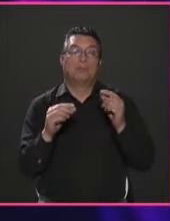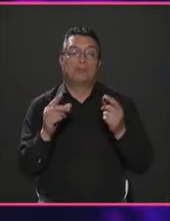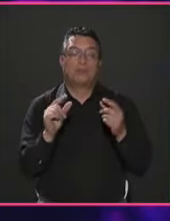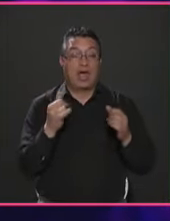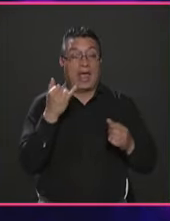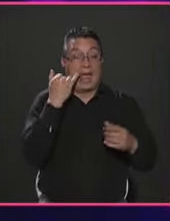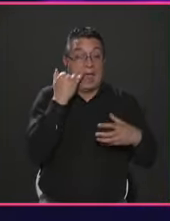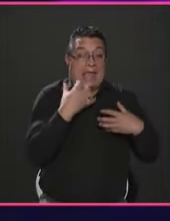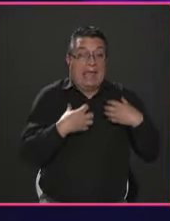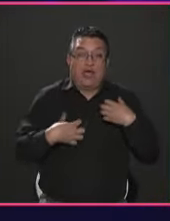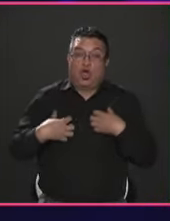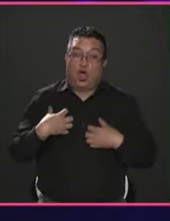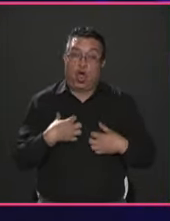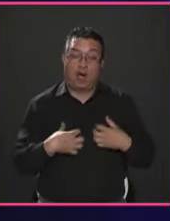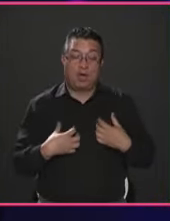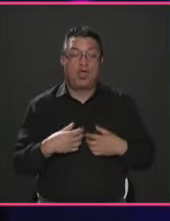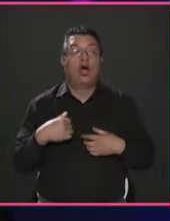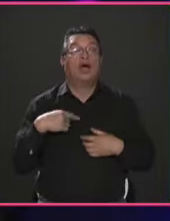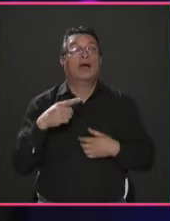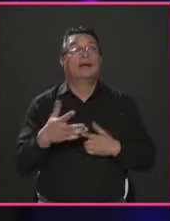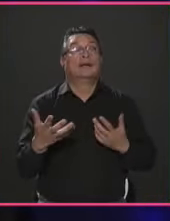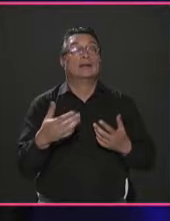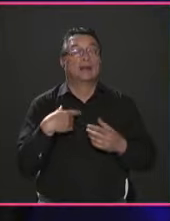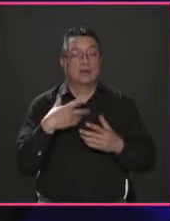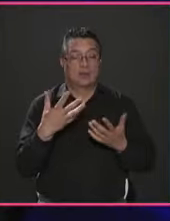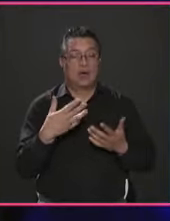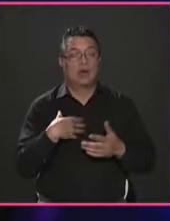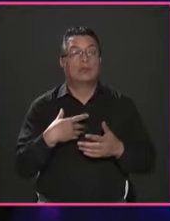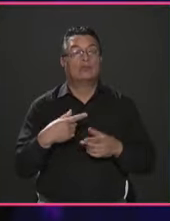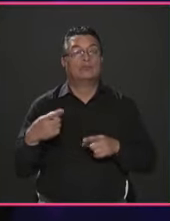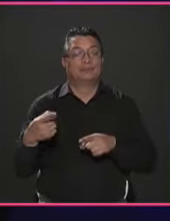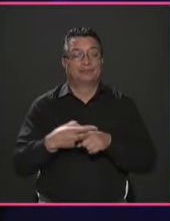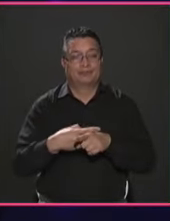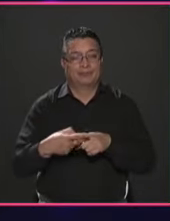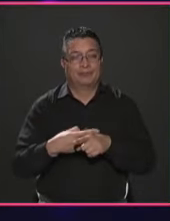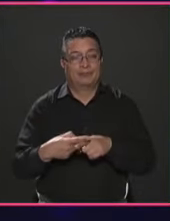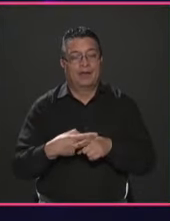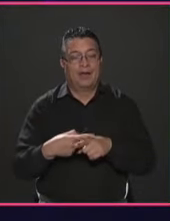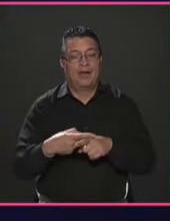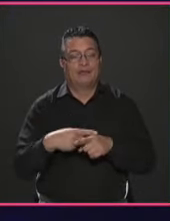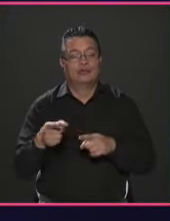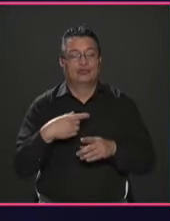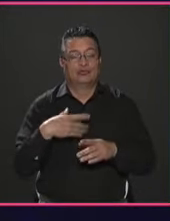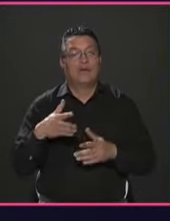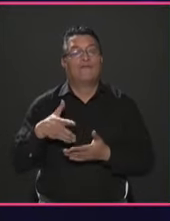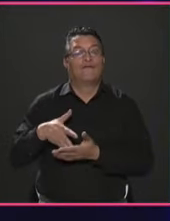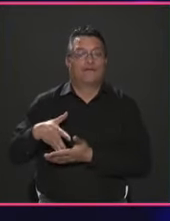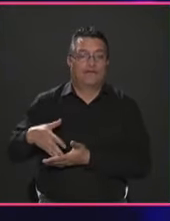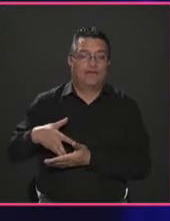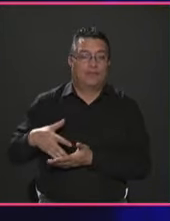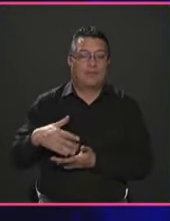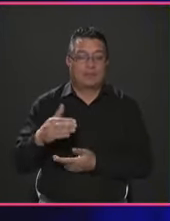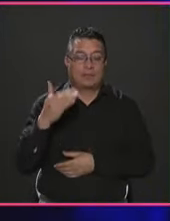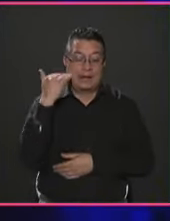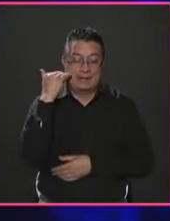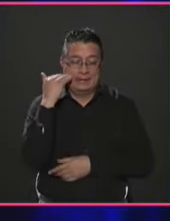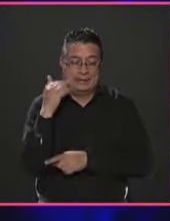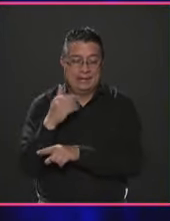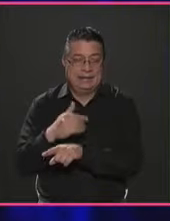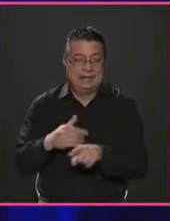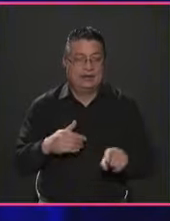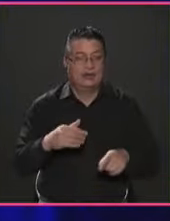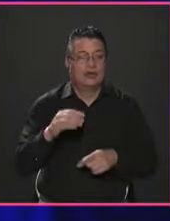incómoda pero tiene que ver con la explotación de las de los vulnerables de los niños